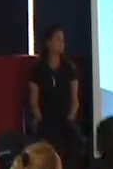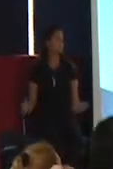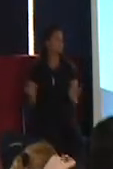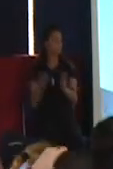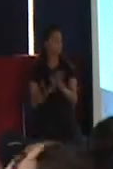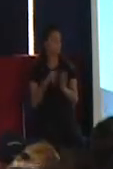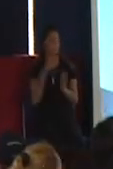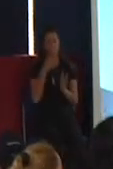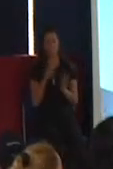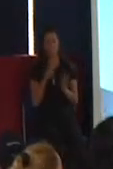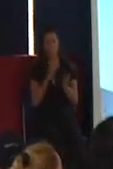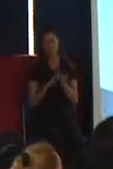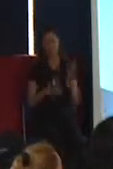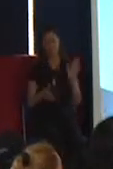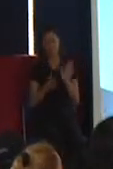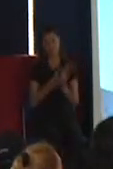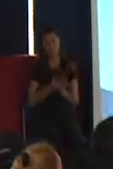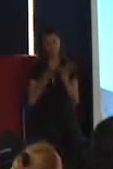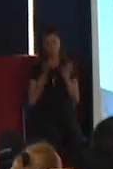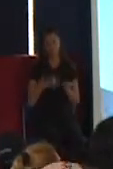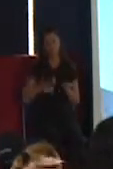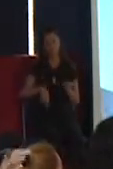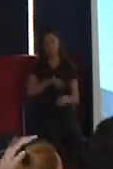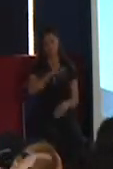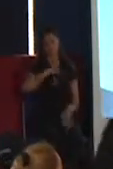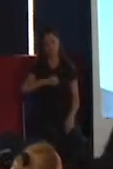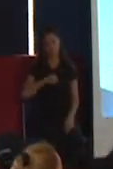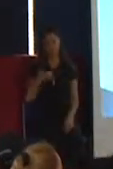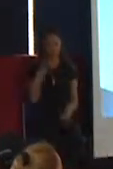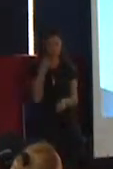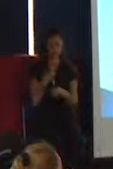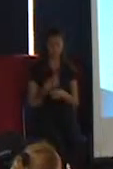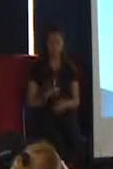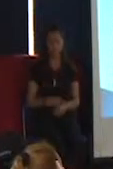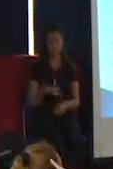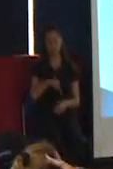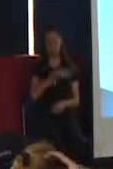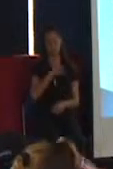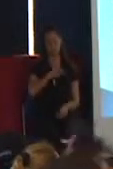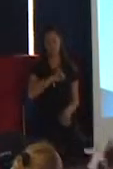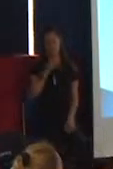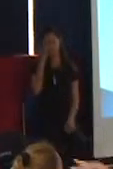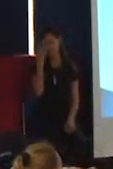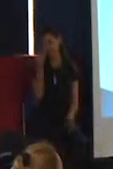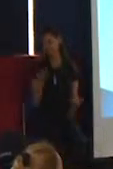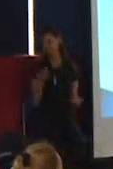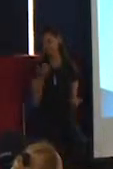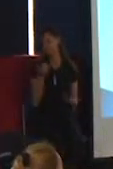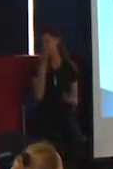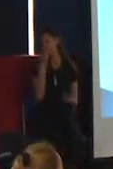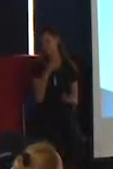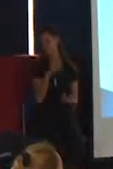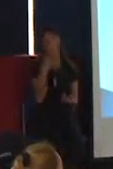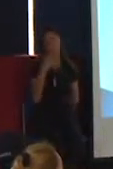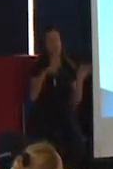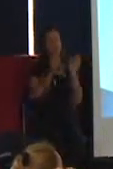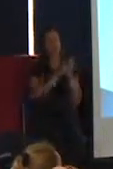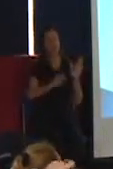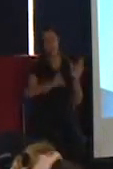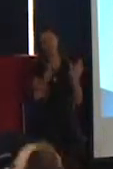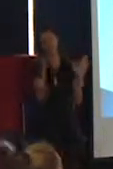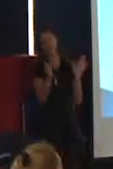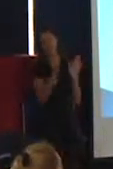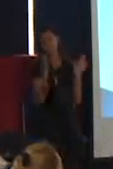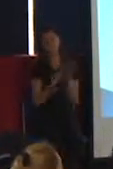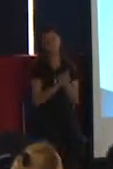esa garantía de esos derechos, esa satisfacción de esos derechos, porque la misma me da a mí que coloquen esta ley y que coloquen a